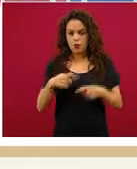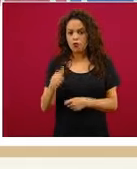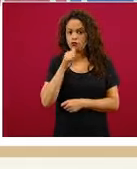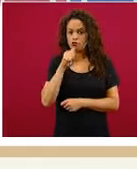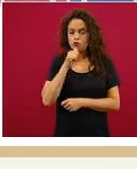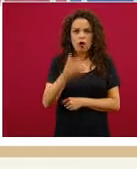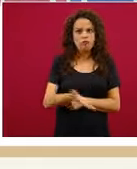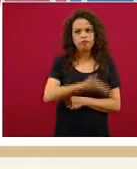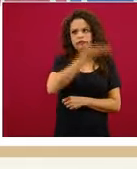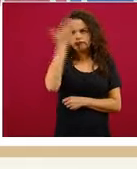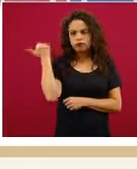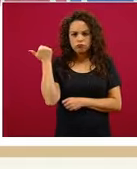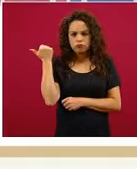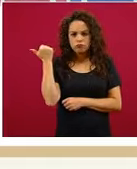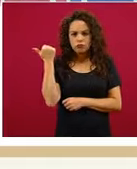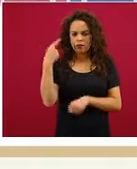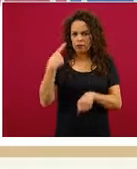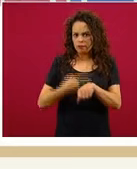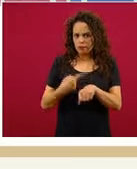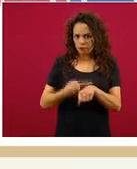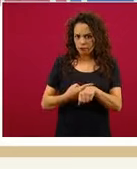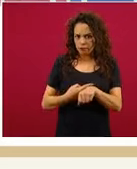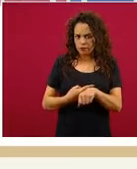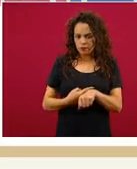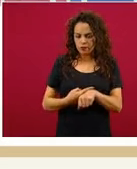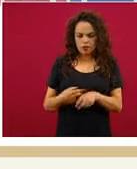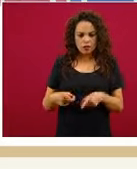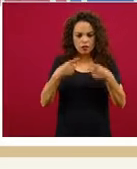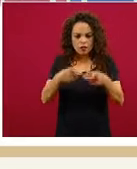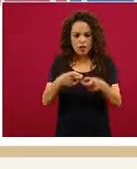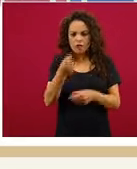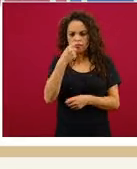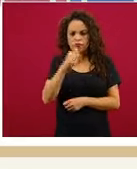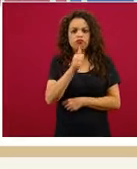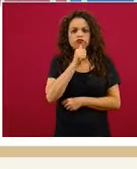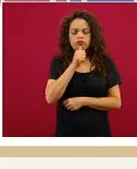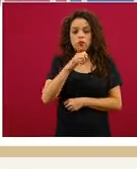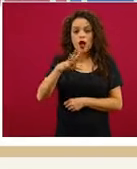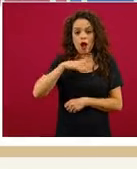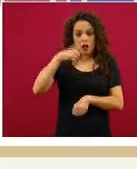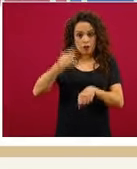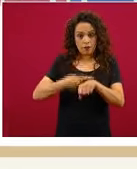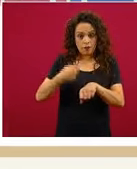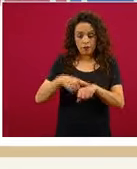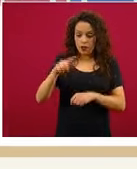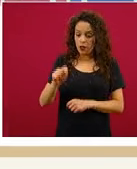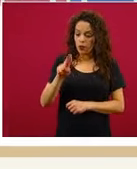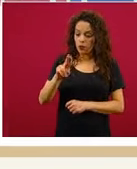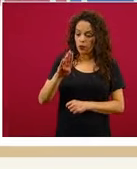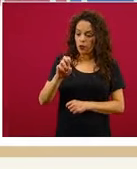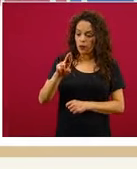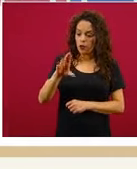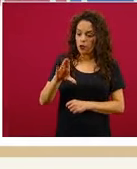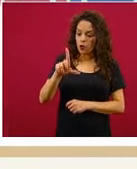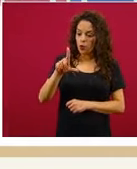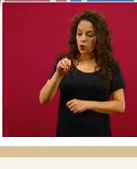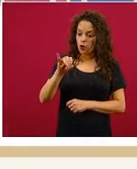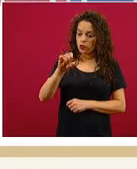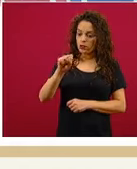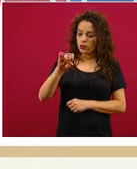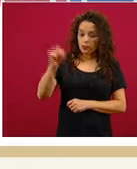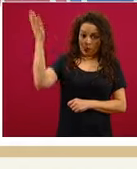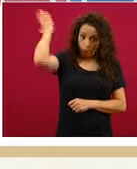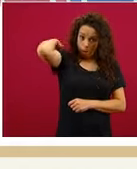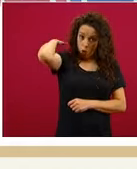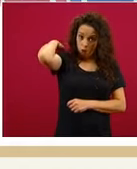diagnosticada y no es tratada y que tiene tuberculosis pulmonar, es decir, la tuberculosis es una enfermedad que puede